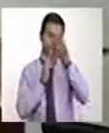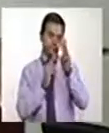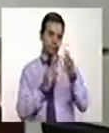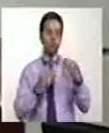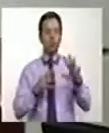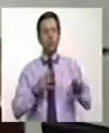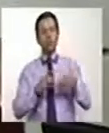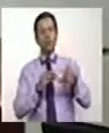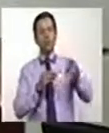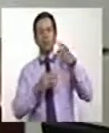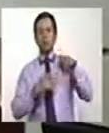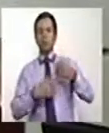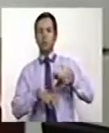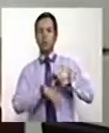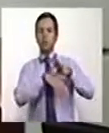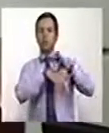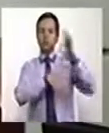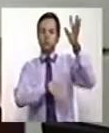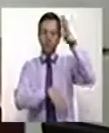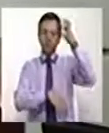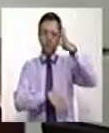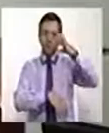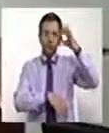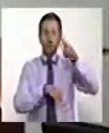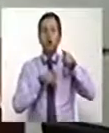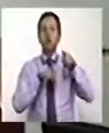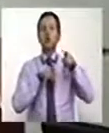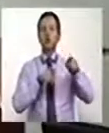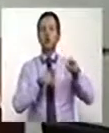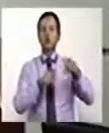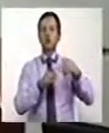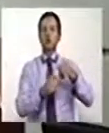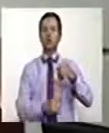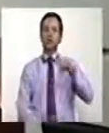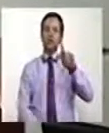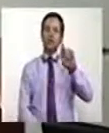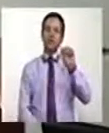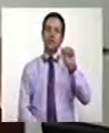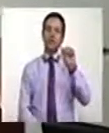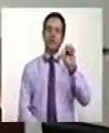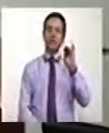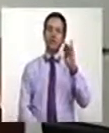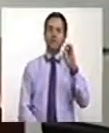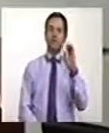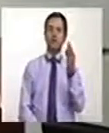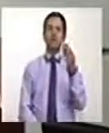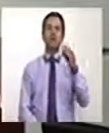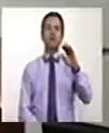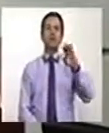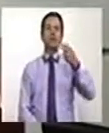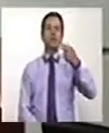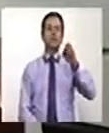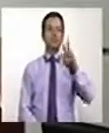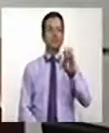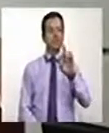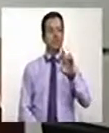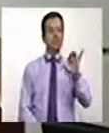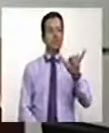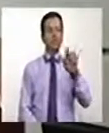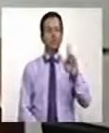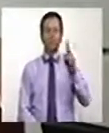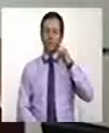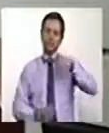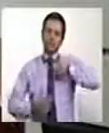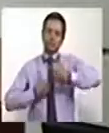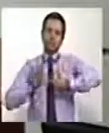profesional, ejecutiva y solidaria del doctor Fabio Echeverri Correa por los meritorios y altruistas servicios prestados